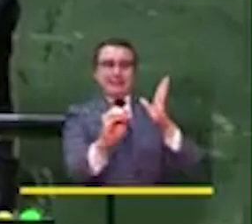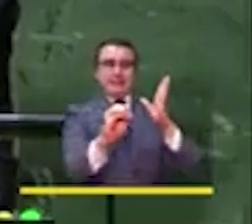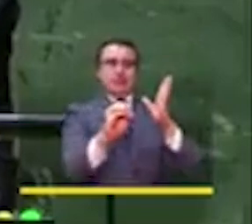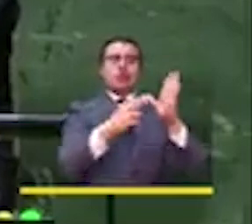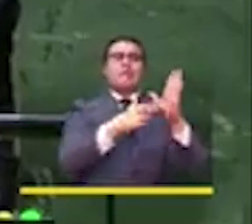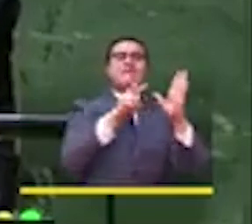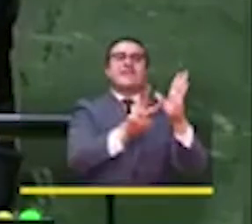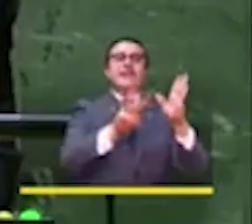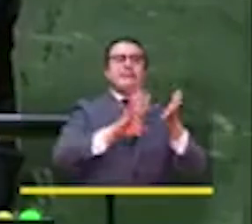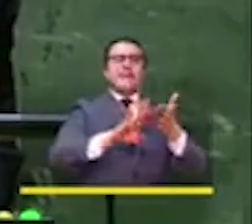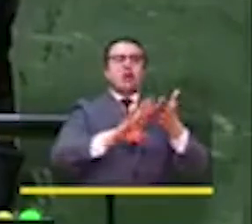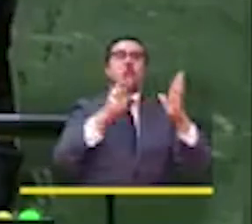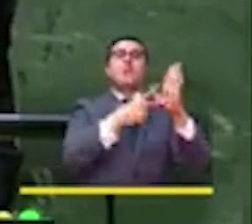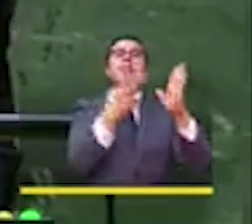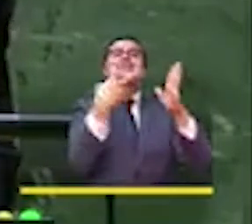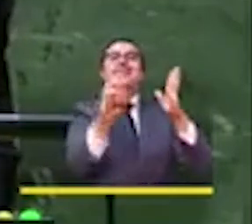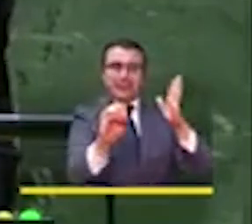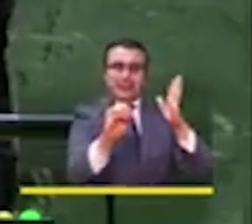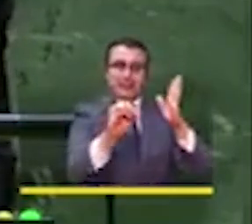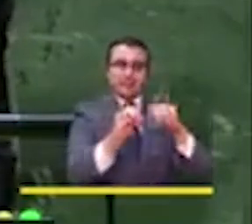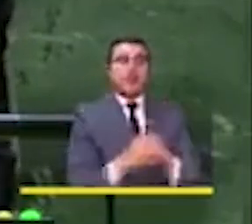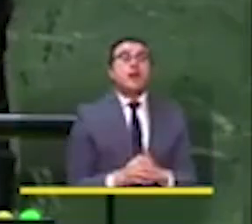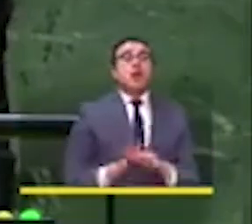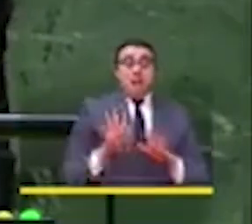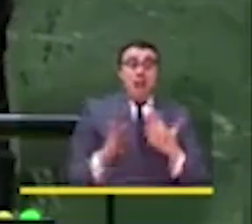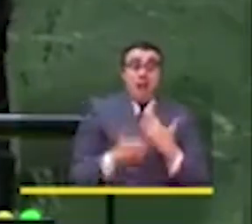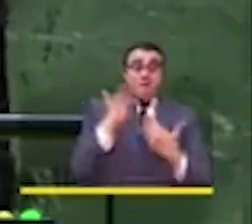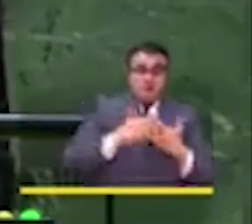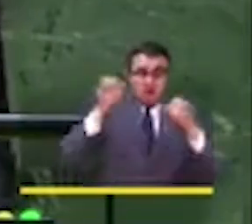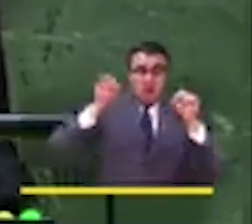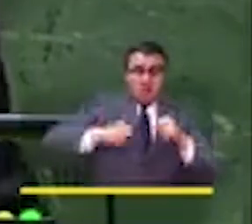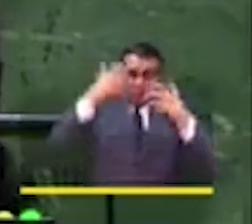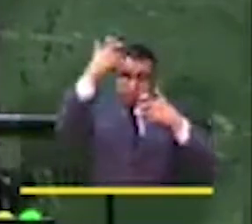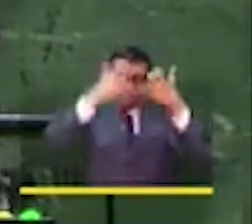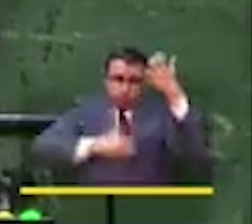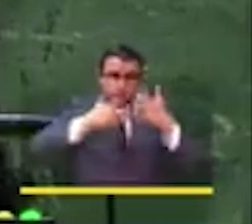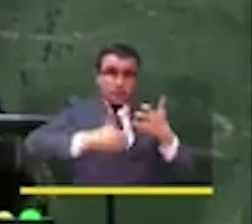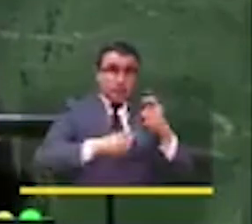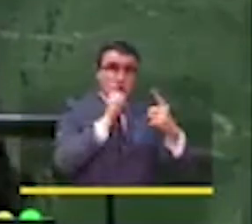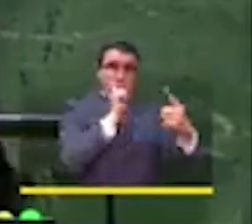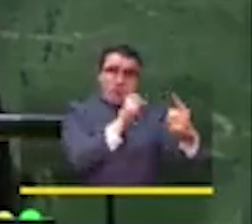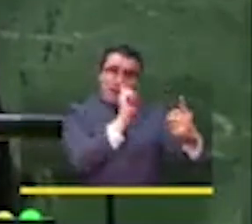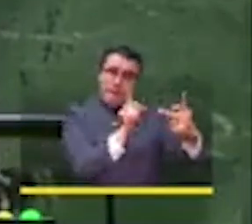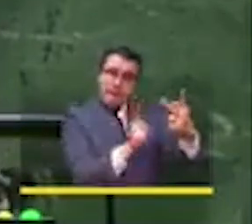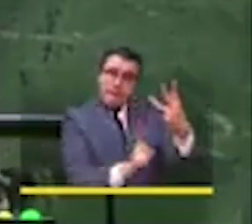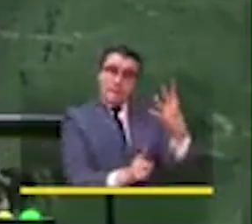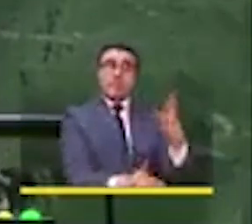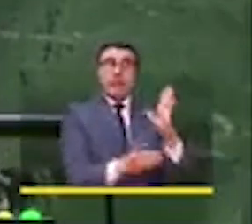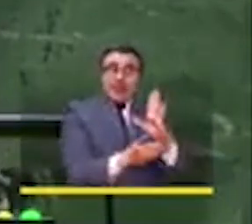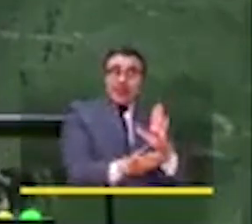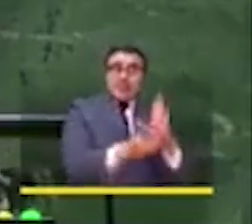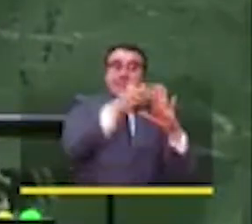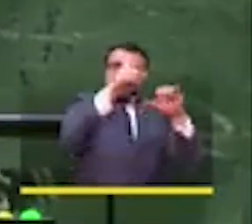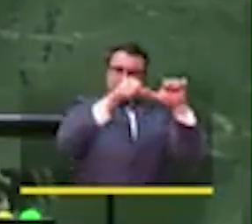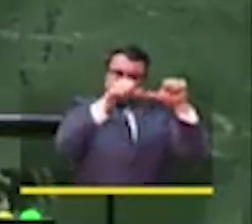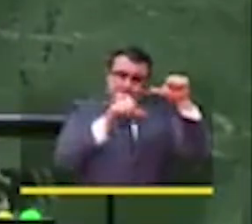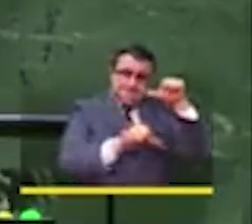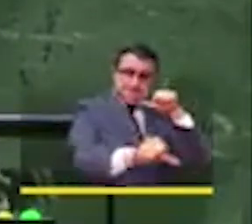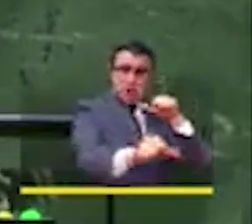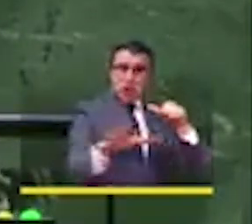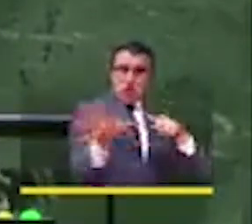perdón. Pues es fácil hacer una evaluación. Esos objetivos de desarrollo humano no van a